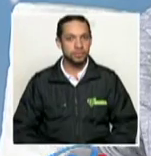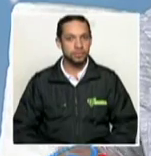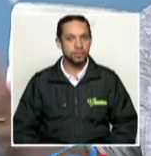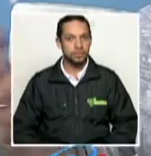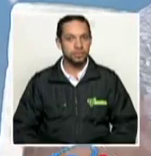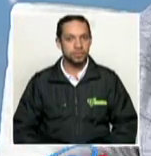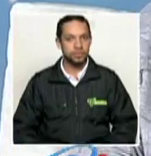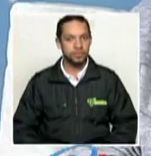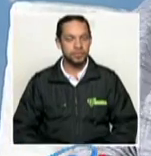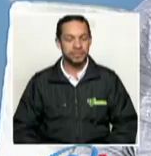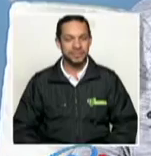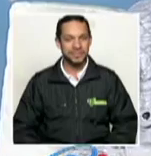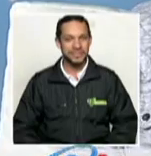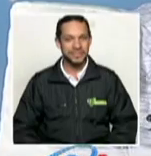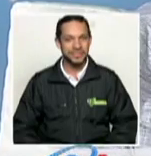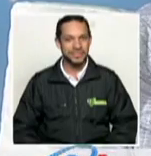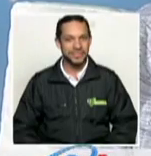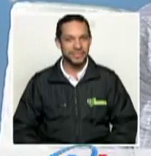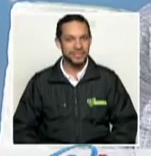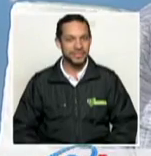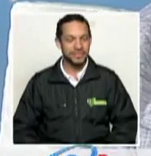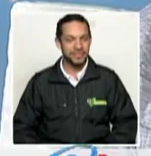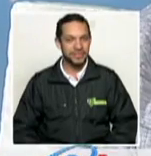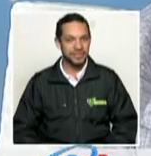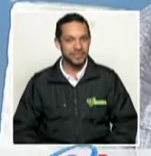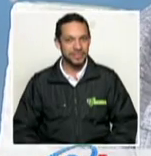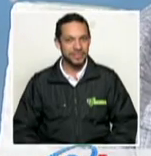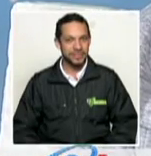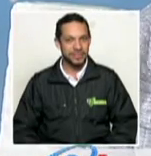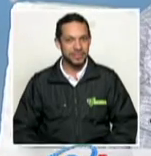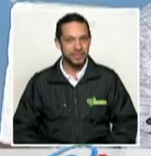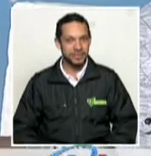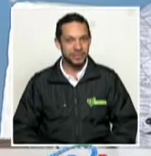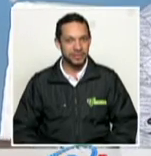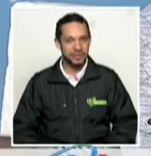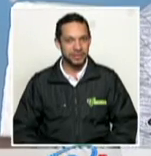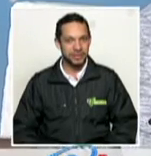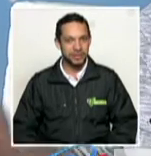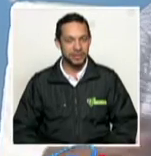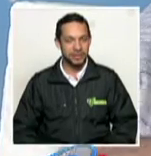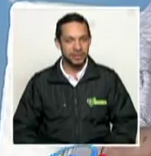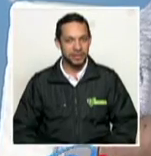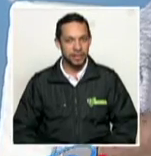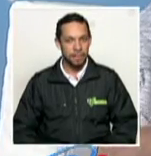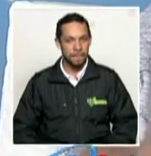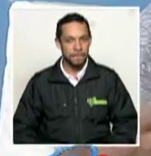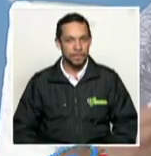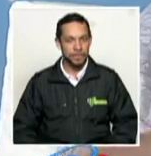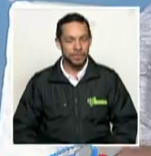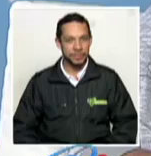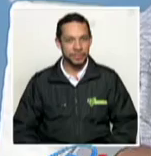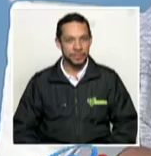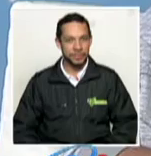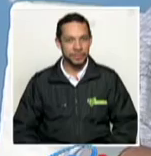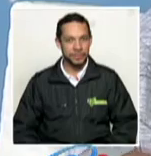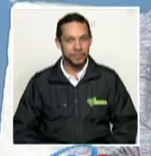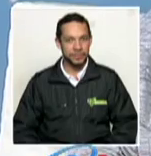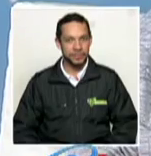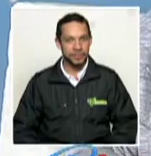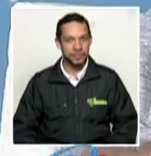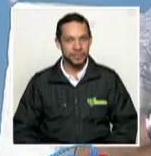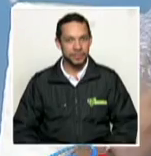Aquí en este momento compartimos con ustedes nuestro programa Conexión Vital. Una bienvenida grande, enorme, un abrazo